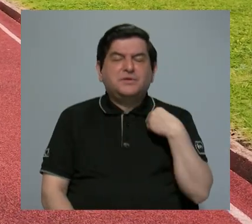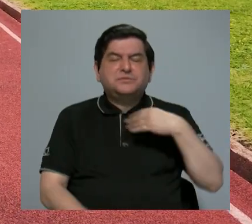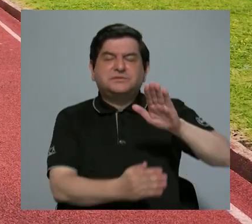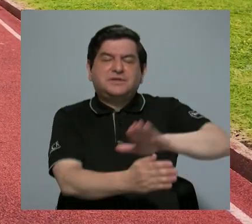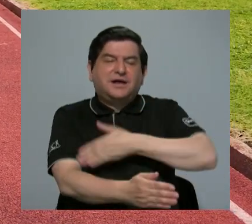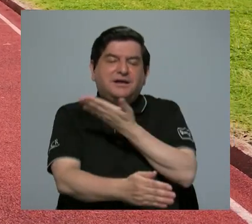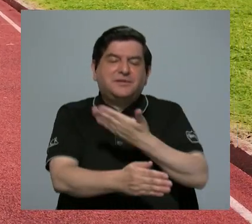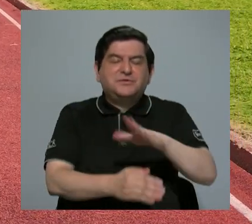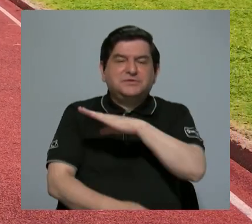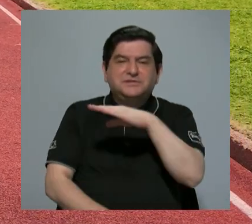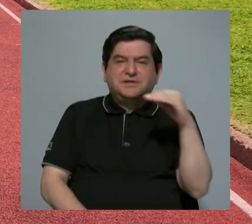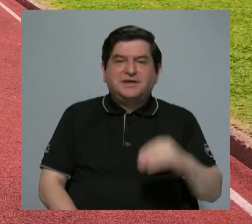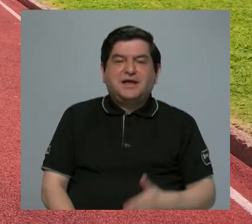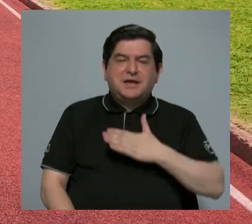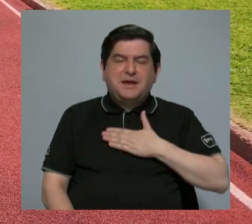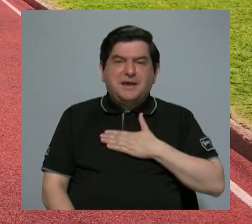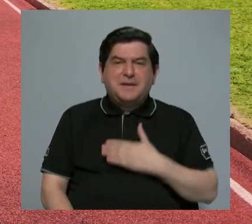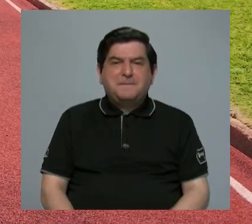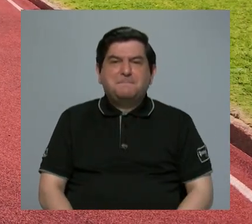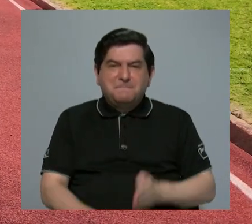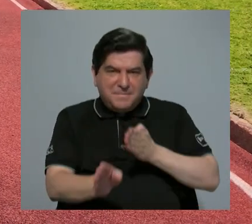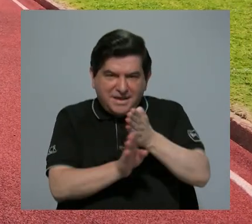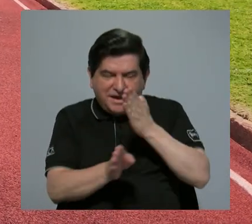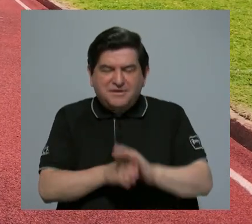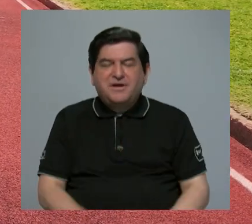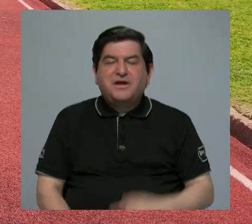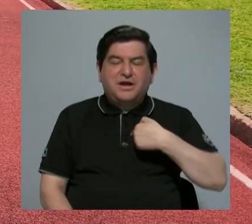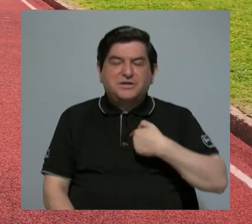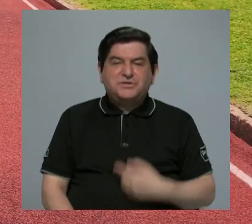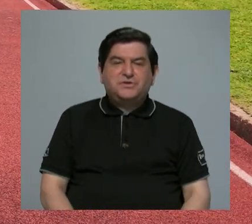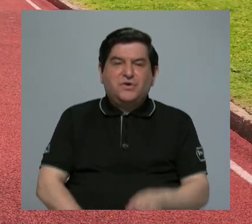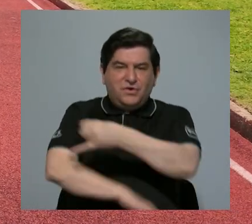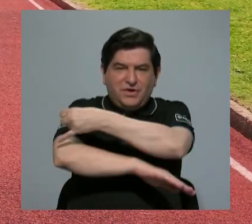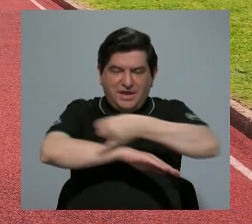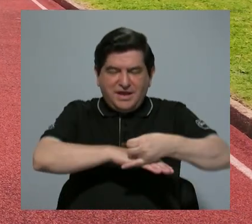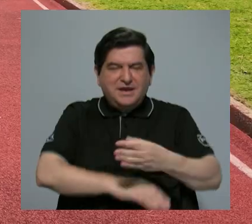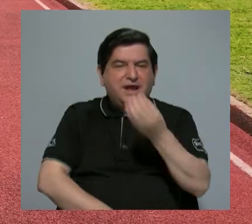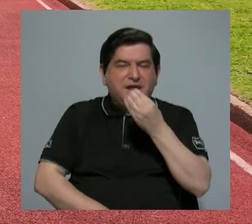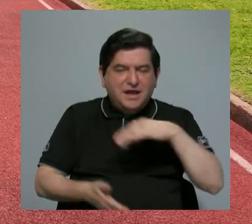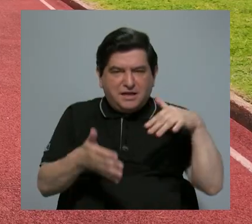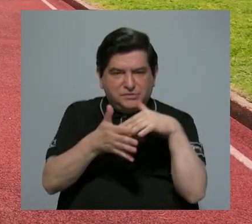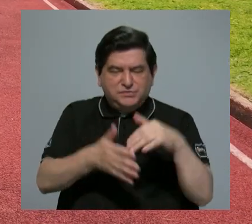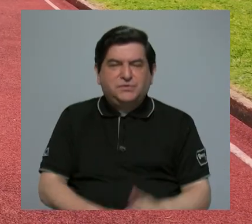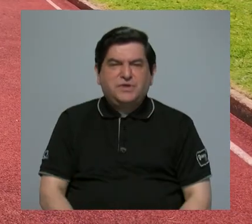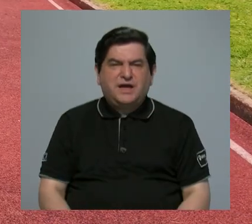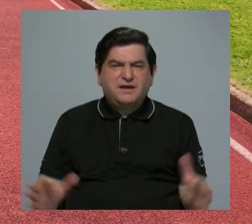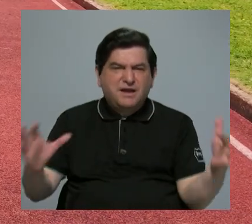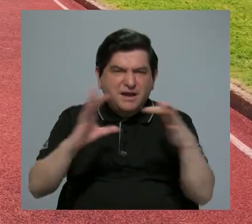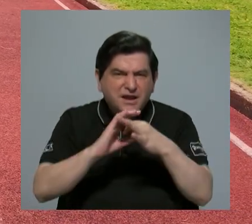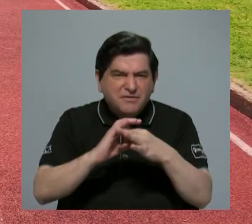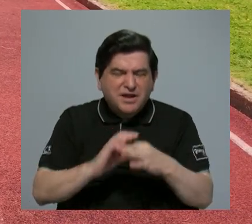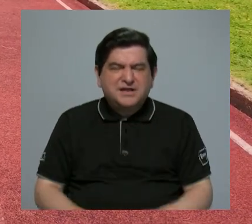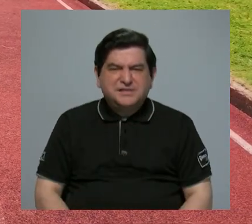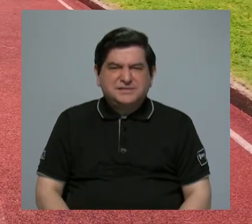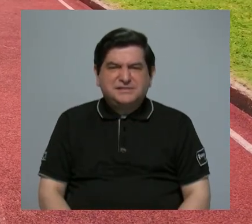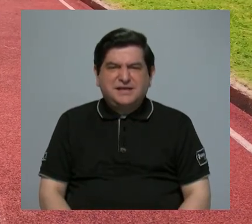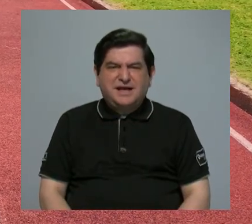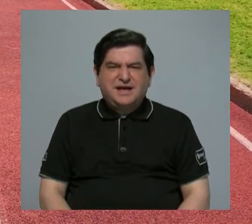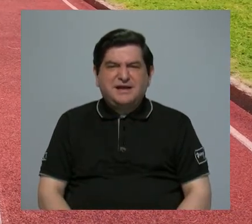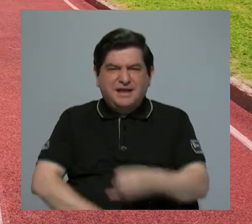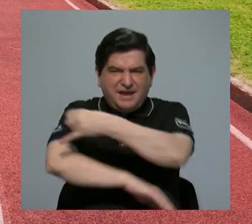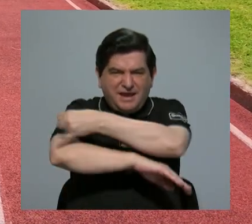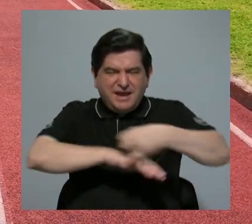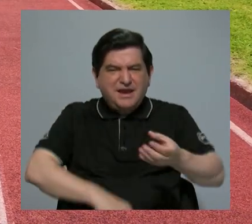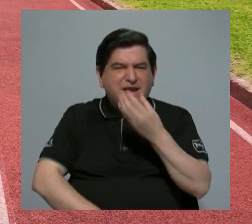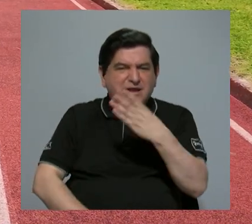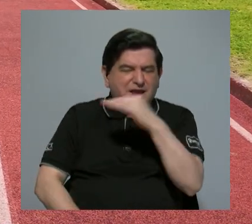la música y también me gusta mucho mi carrera. Yo estudio ingeniería de alimentos. ¿Qué es algo que puede relacionar entre ingeniería de alimentos y